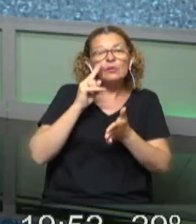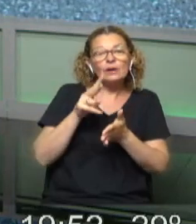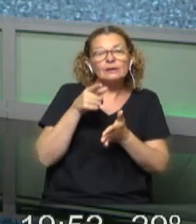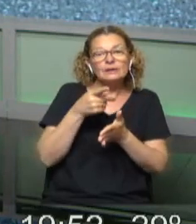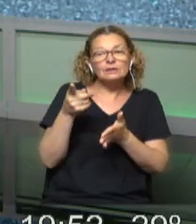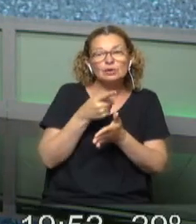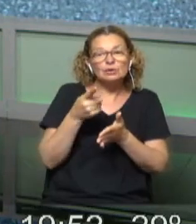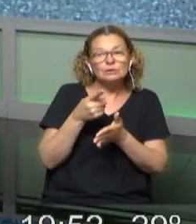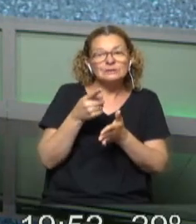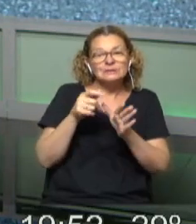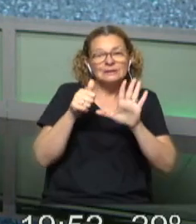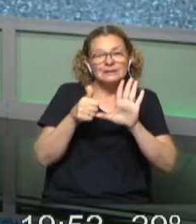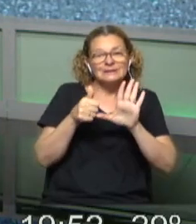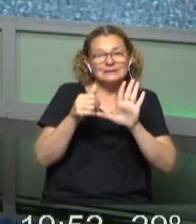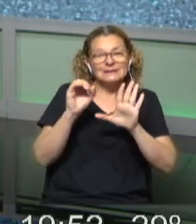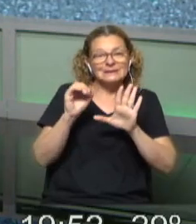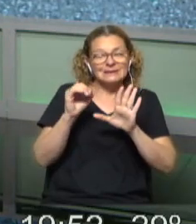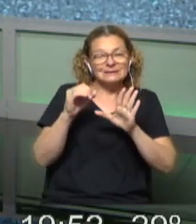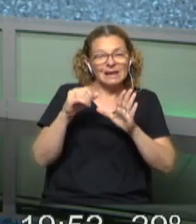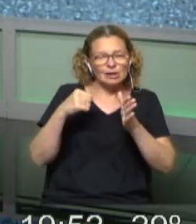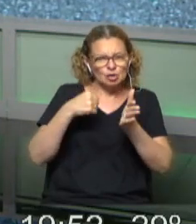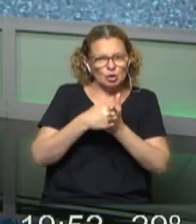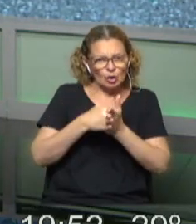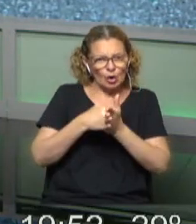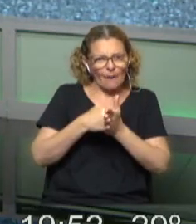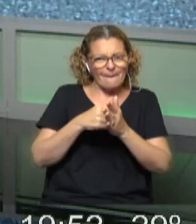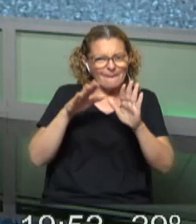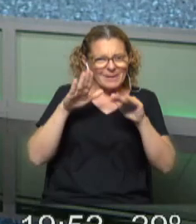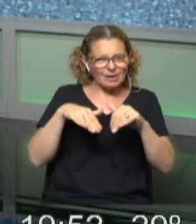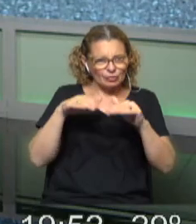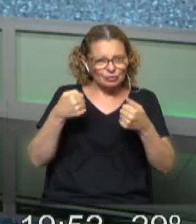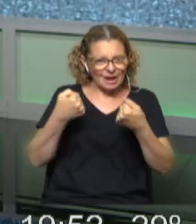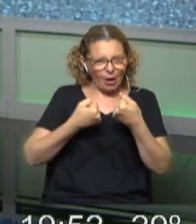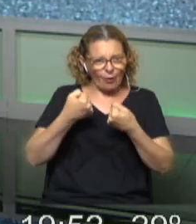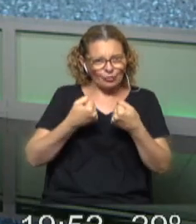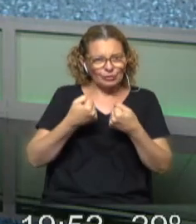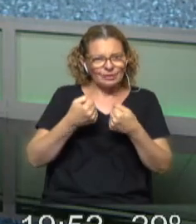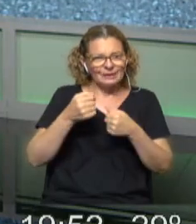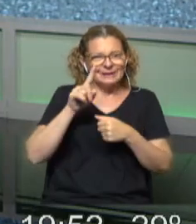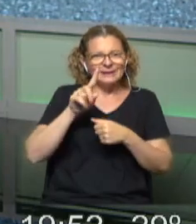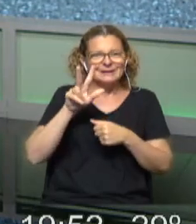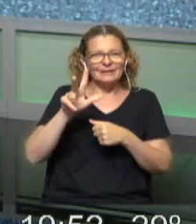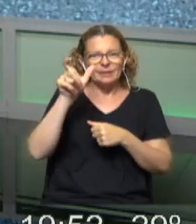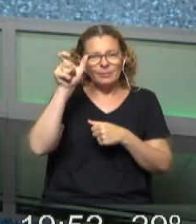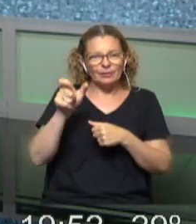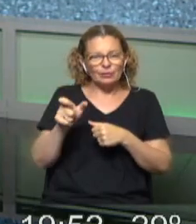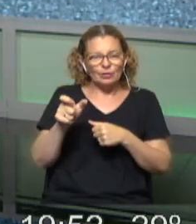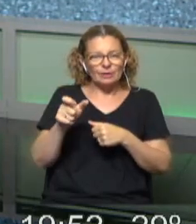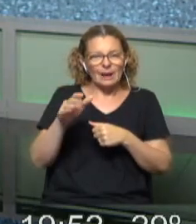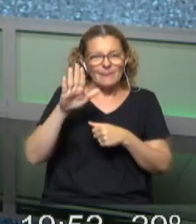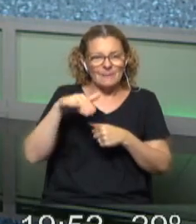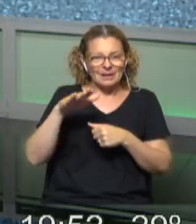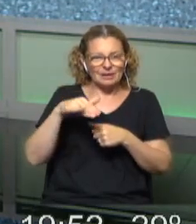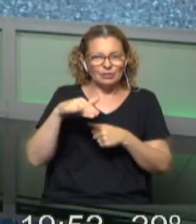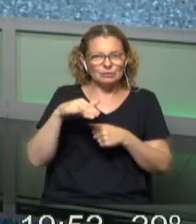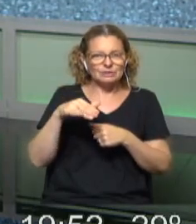estos tramos 60 siniestros menos, es decir, 60 accidentes de tránsito menos y 13 personas menos que